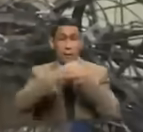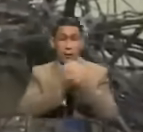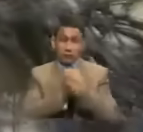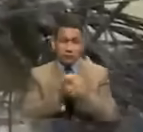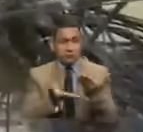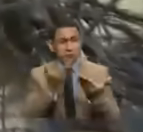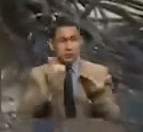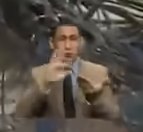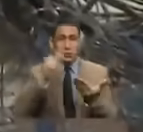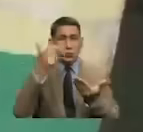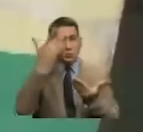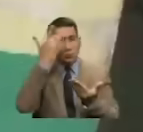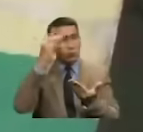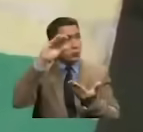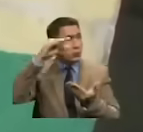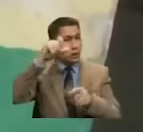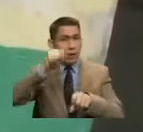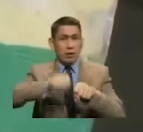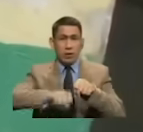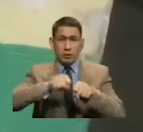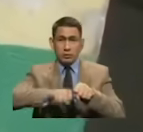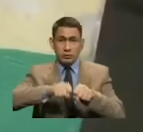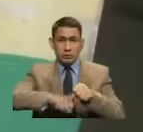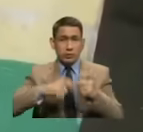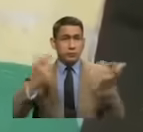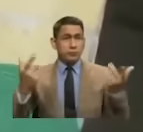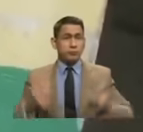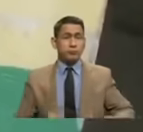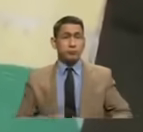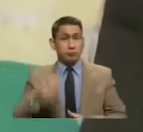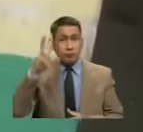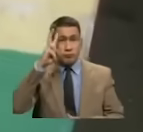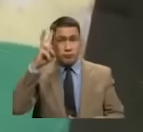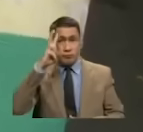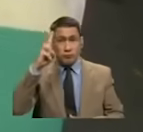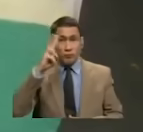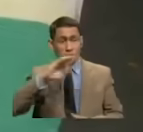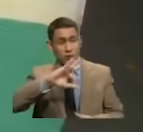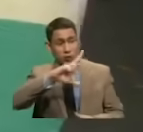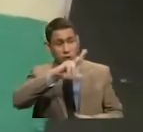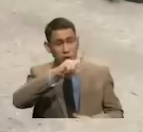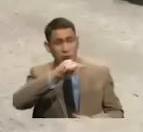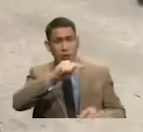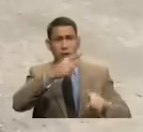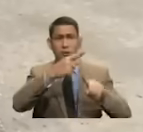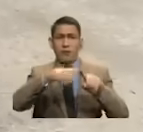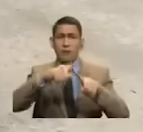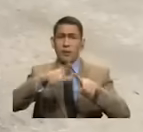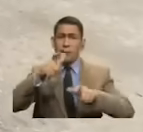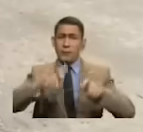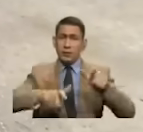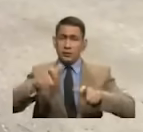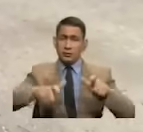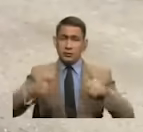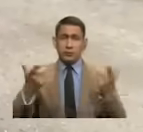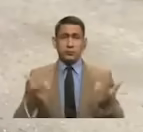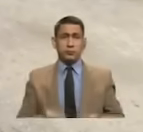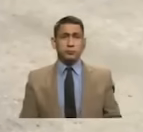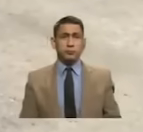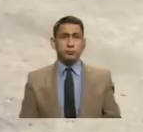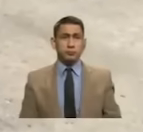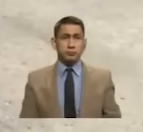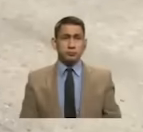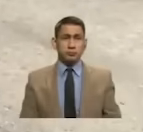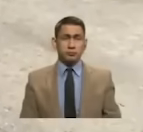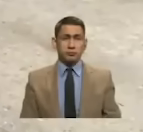delincuencia. Le roban a los mecánicos, a los choferes, al pueblo le están robando. Y no se va a arreglar solamente dándole